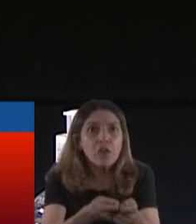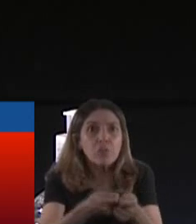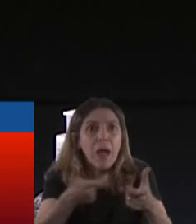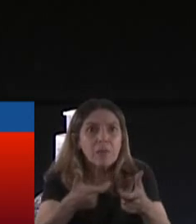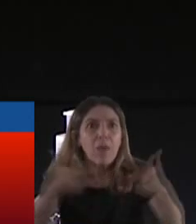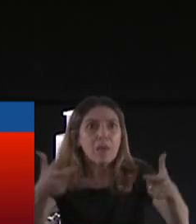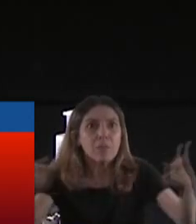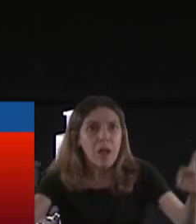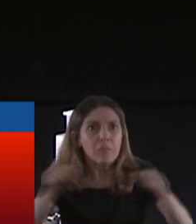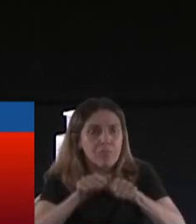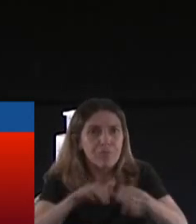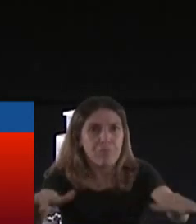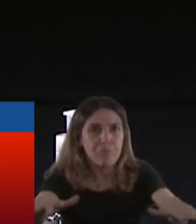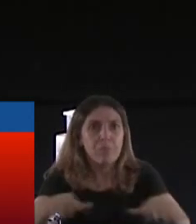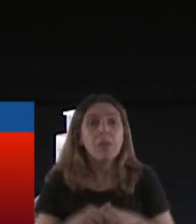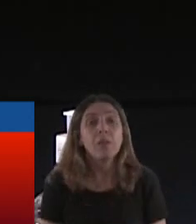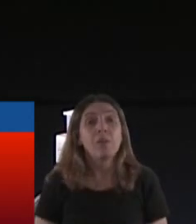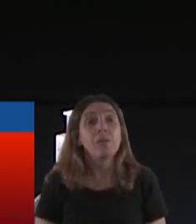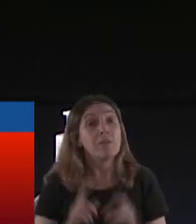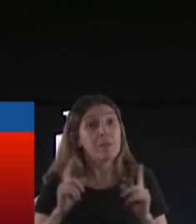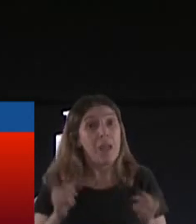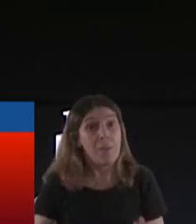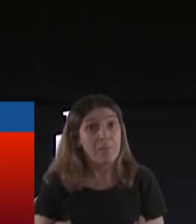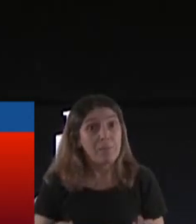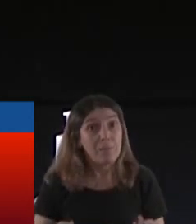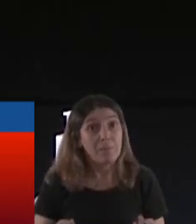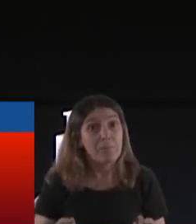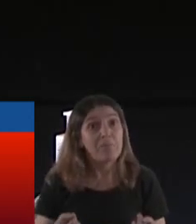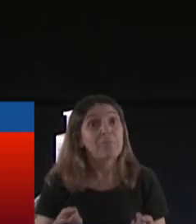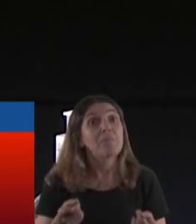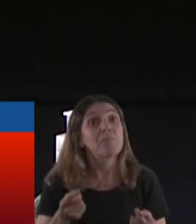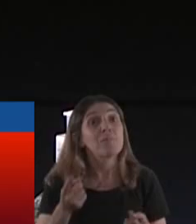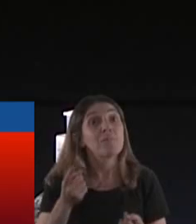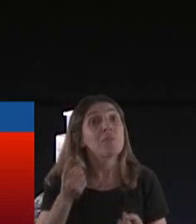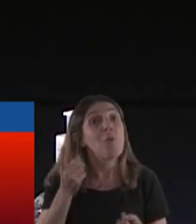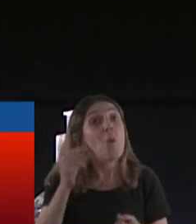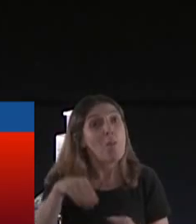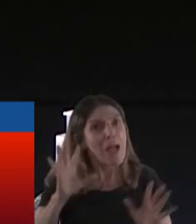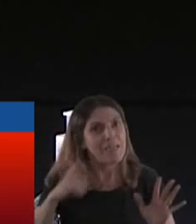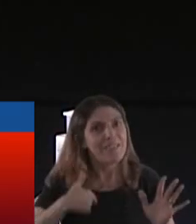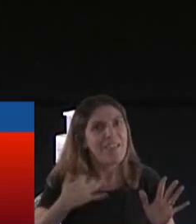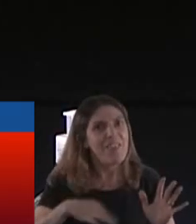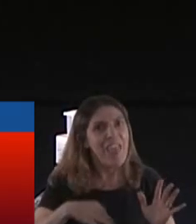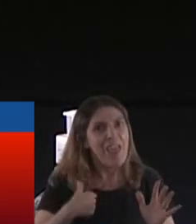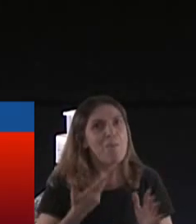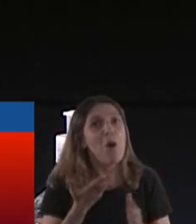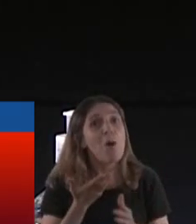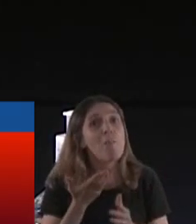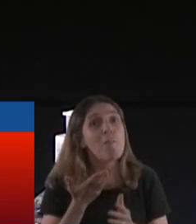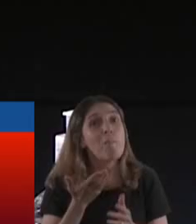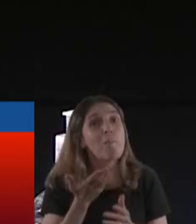ampliándose. Y una vez más, lo que tengo que hacer es pedirle a mis